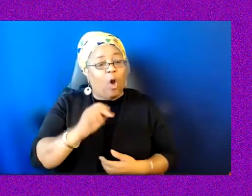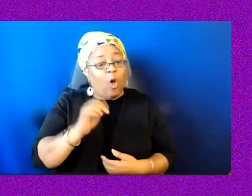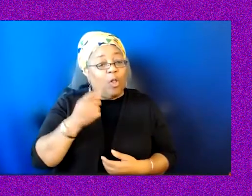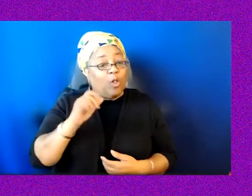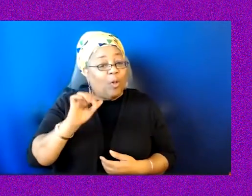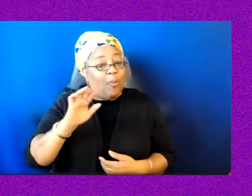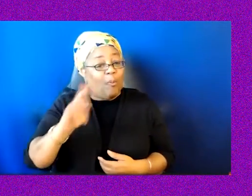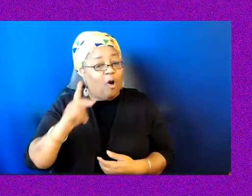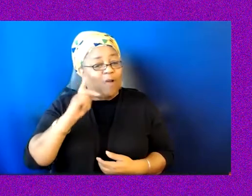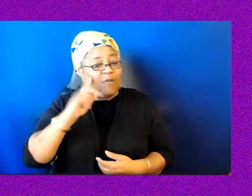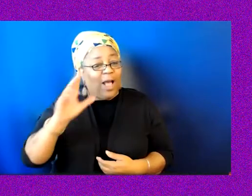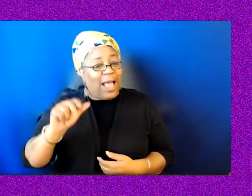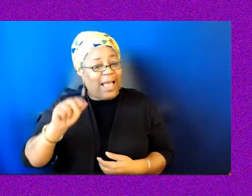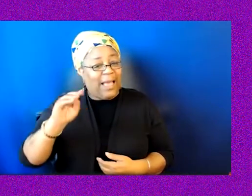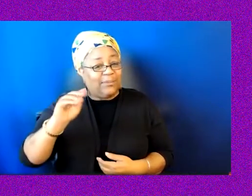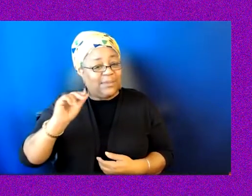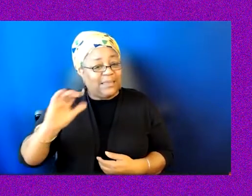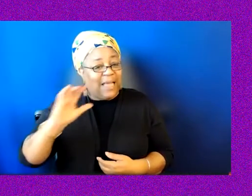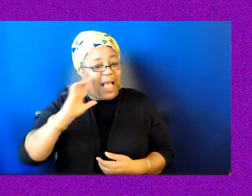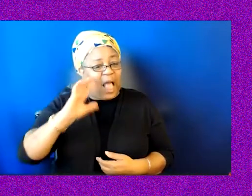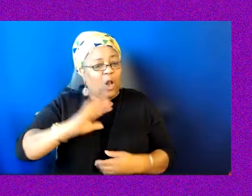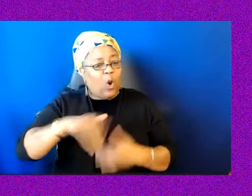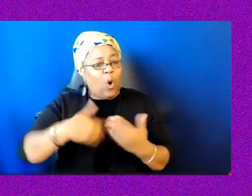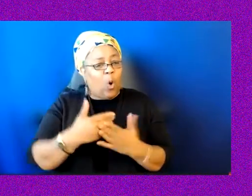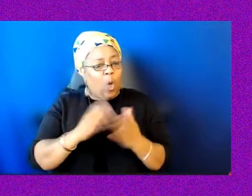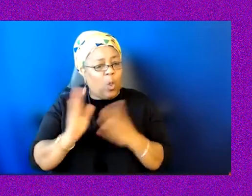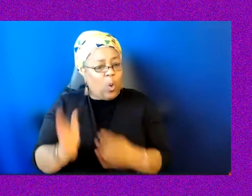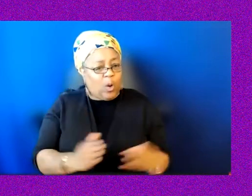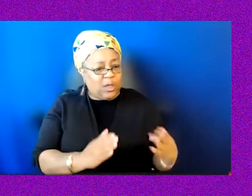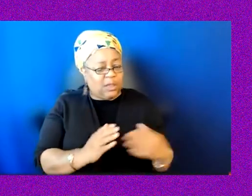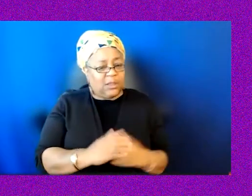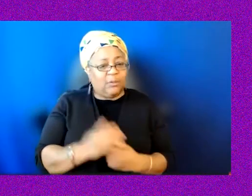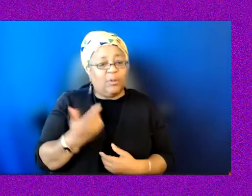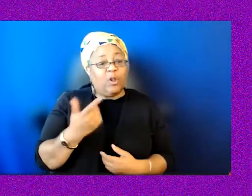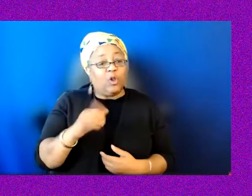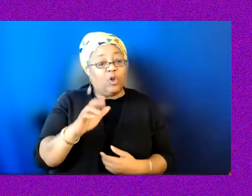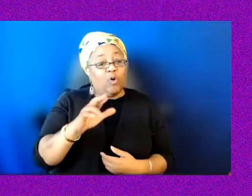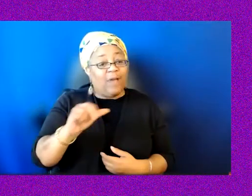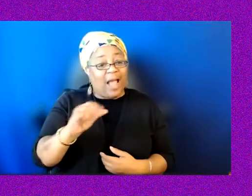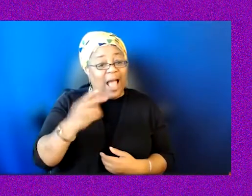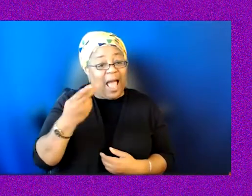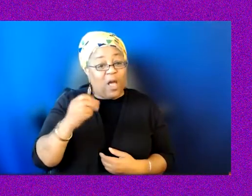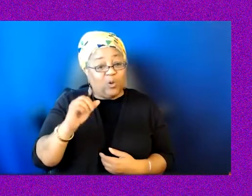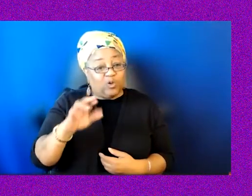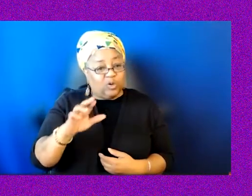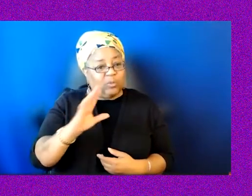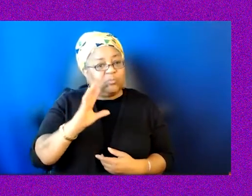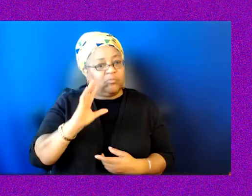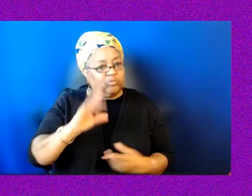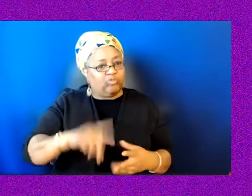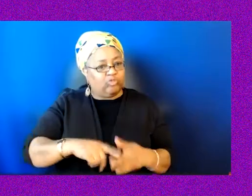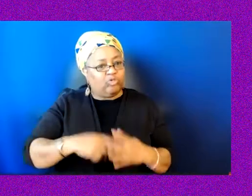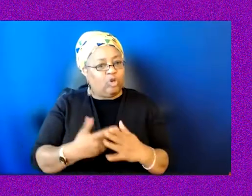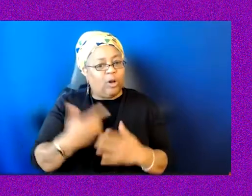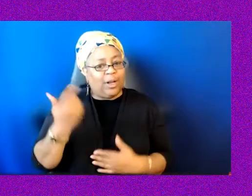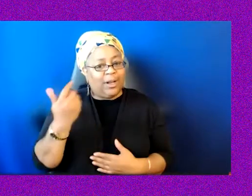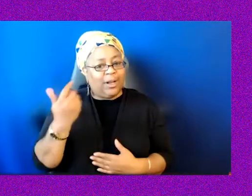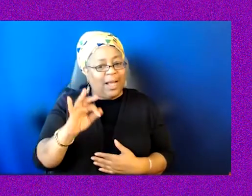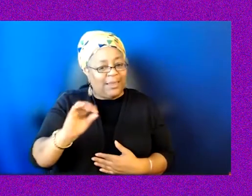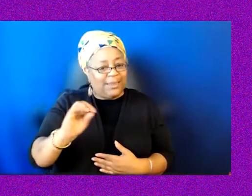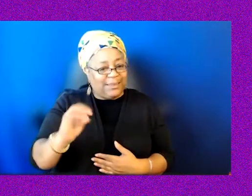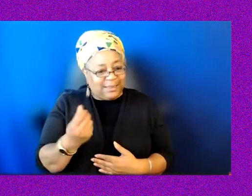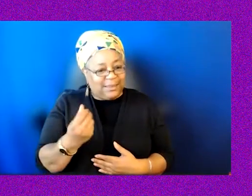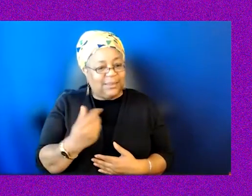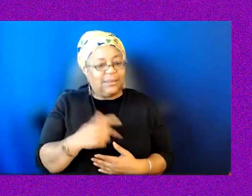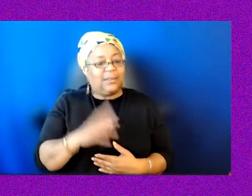intergeneracional, que es parte de AMC y Progressive Organizando. Su trabajo en el movimiento empezó en